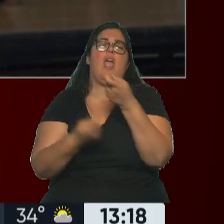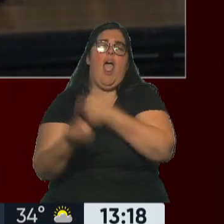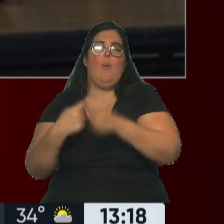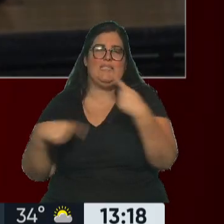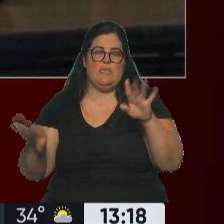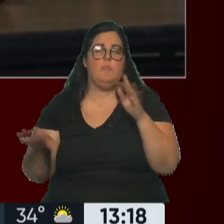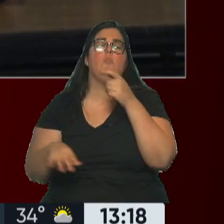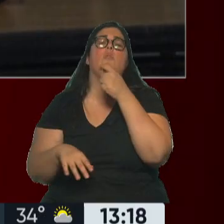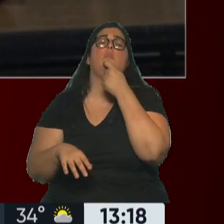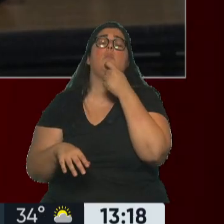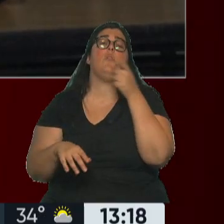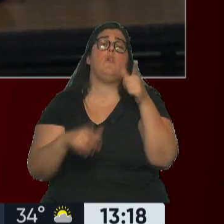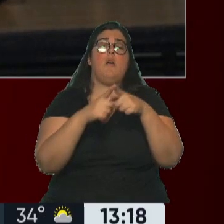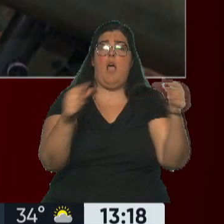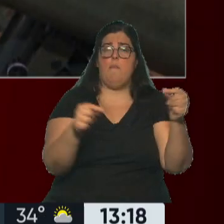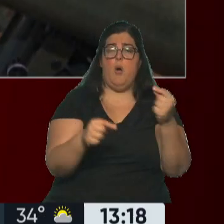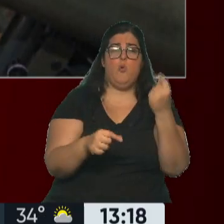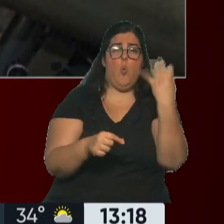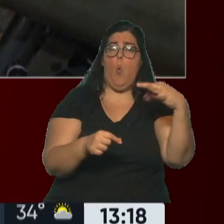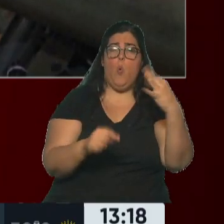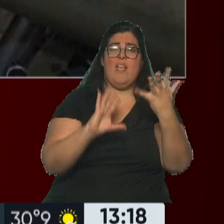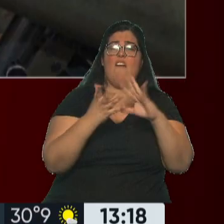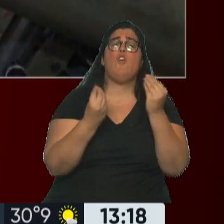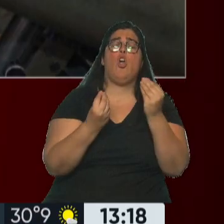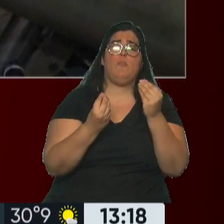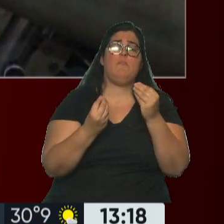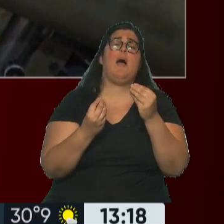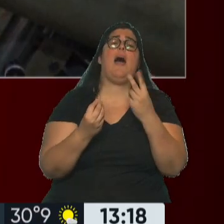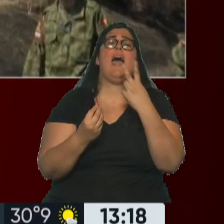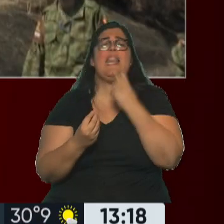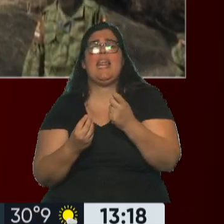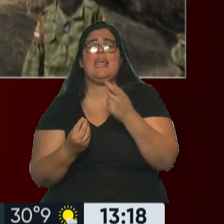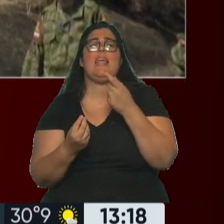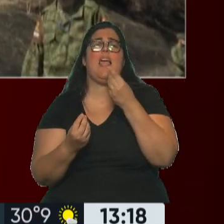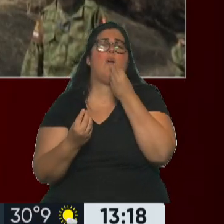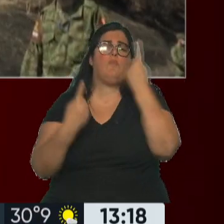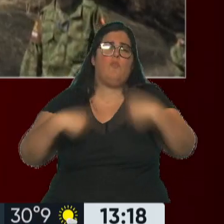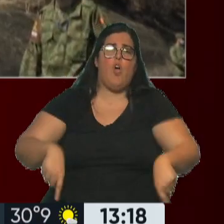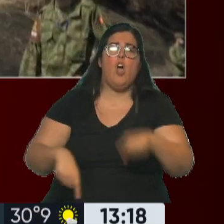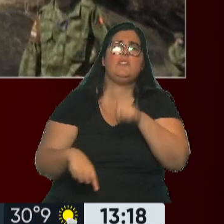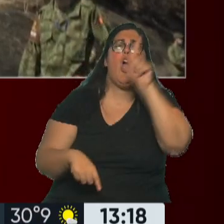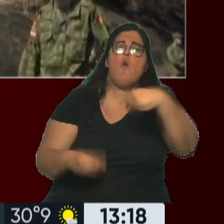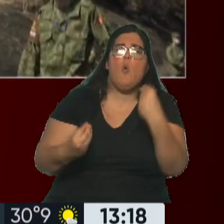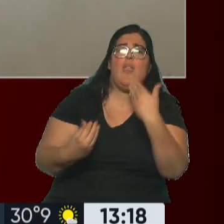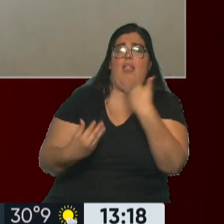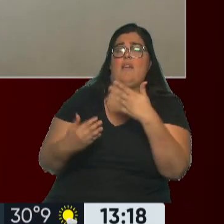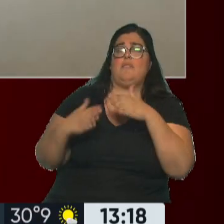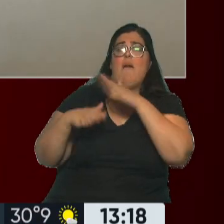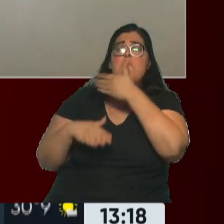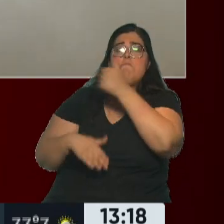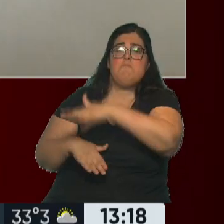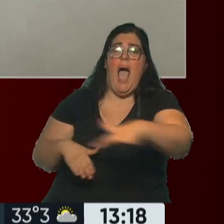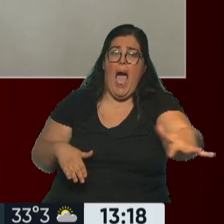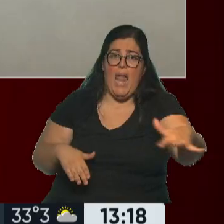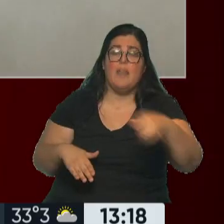que depende exclusivamente del transporte de mercancías y de energía que viene desde el mar, y entonces sus rutas